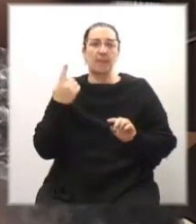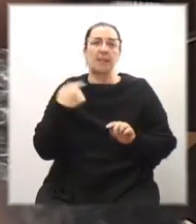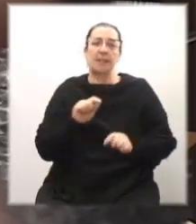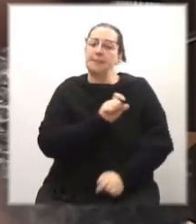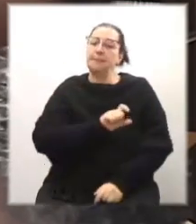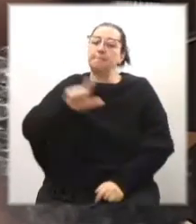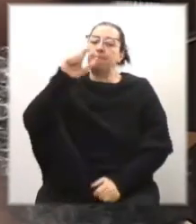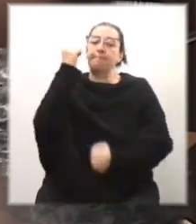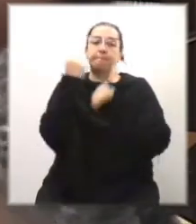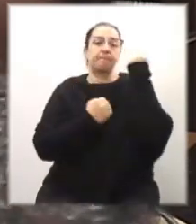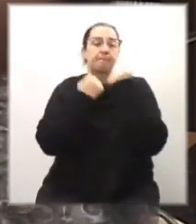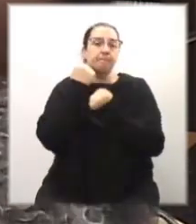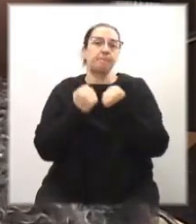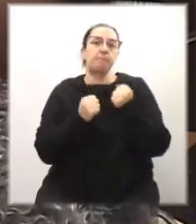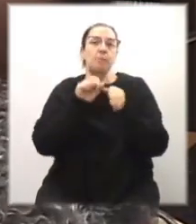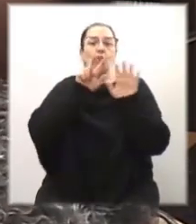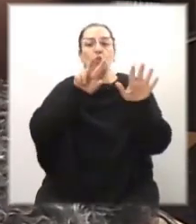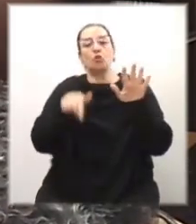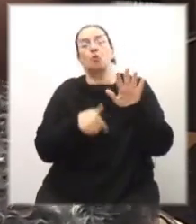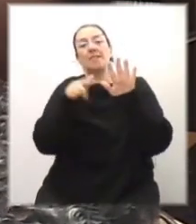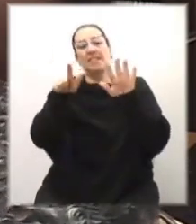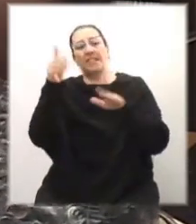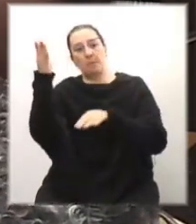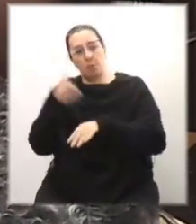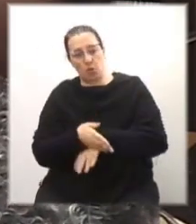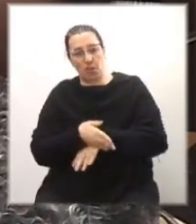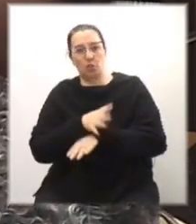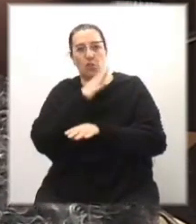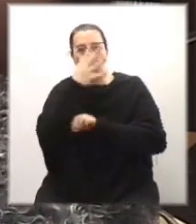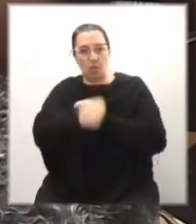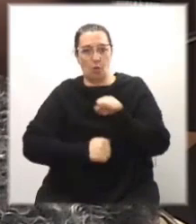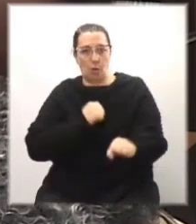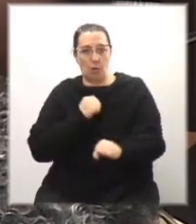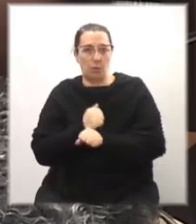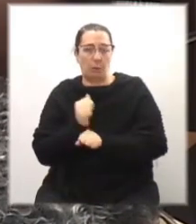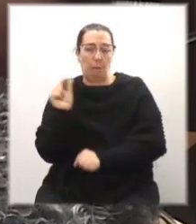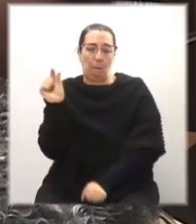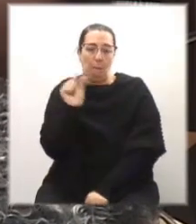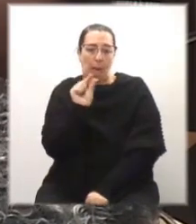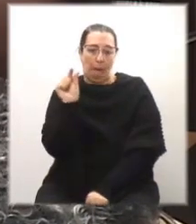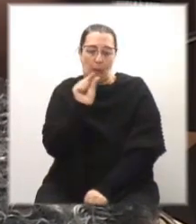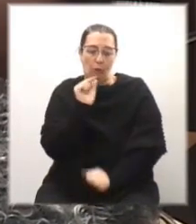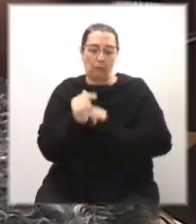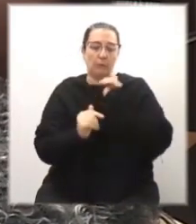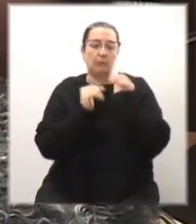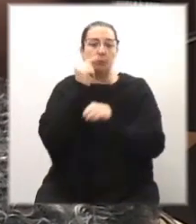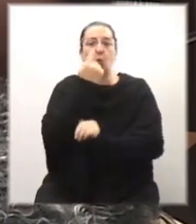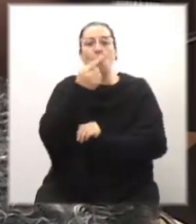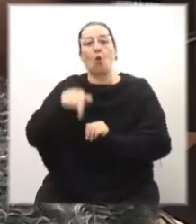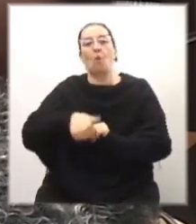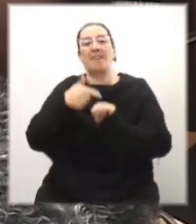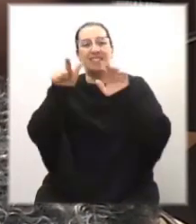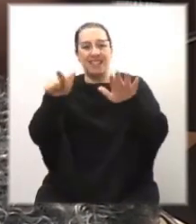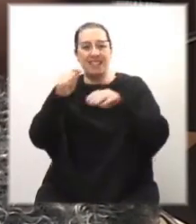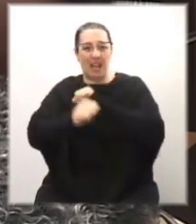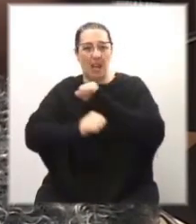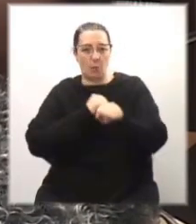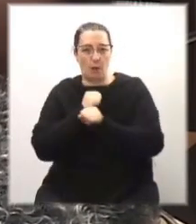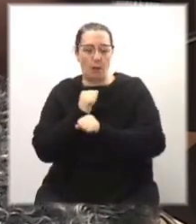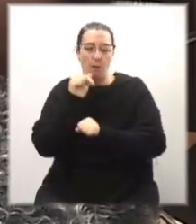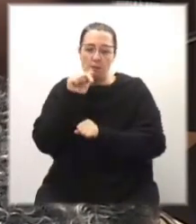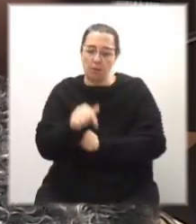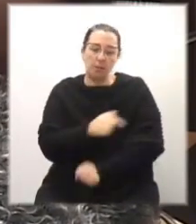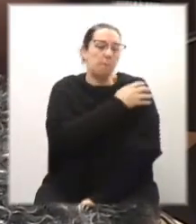un 8,7% para el quinquenio, lo que equivale a un magro crecimiento de 1,7% anual. Este pobre